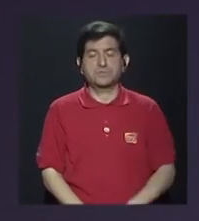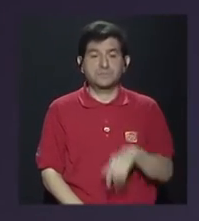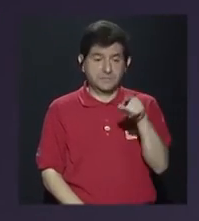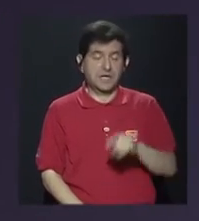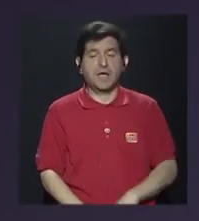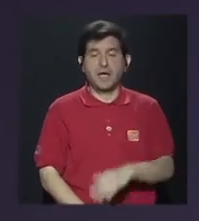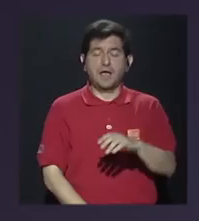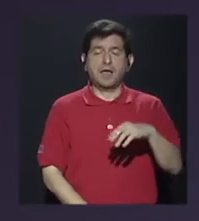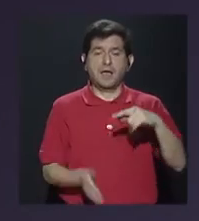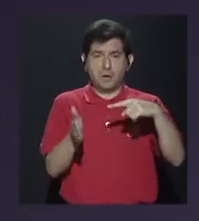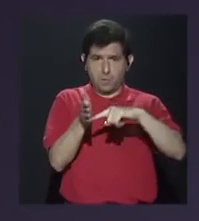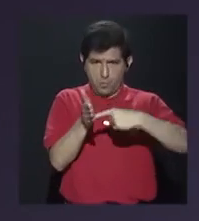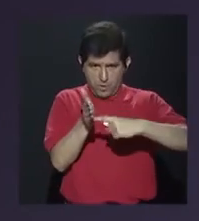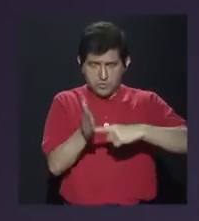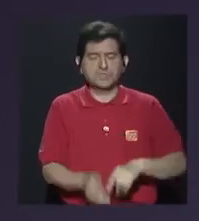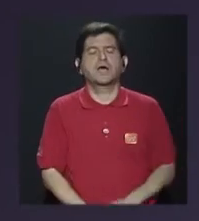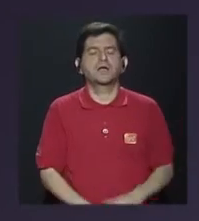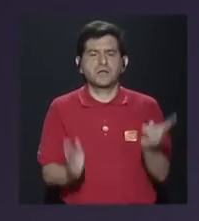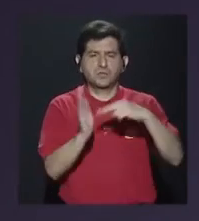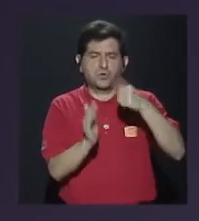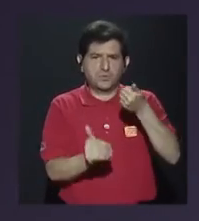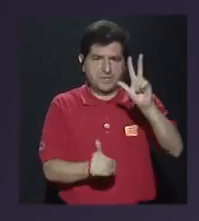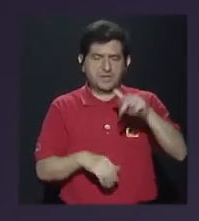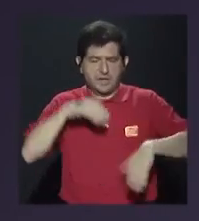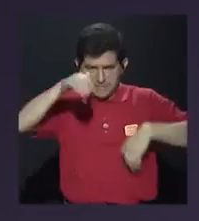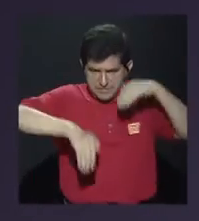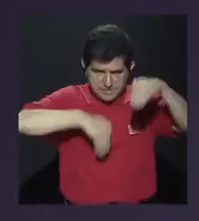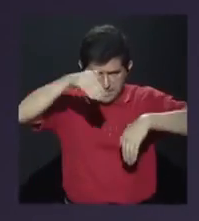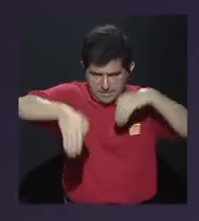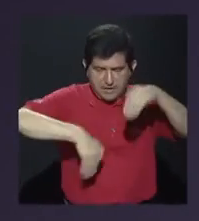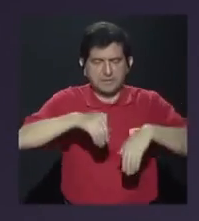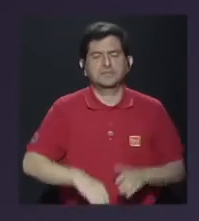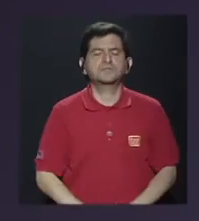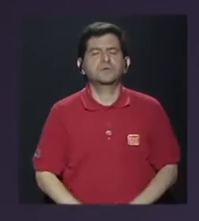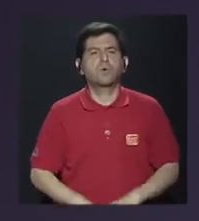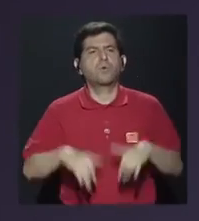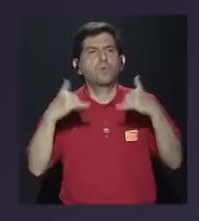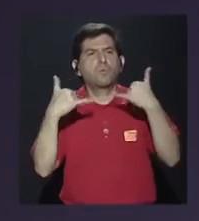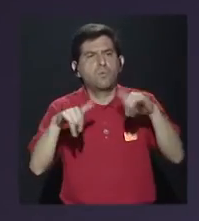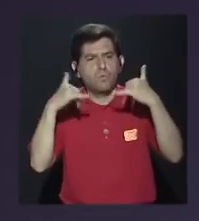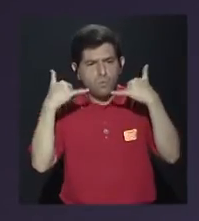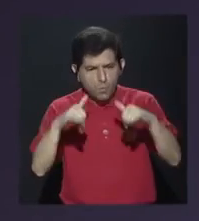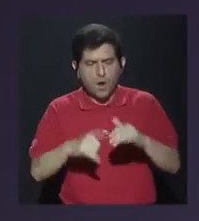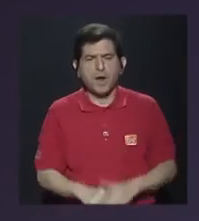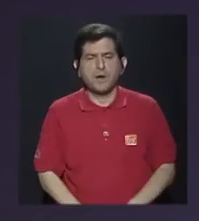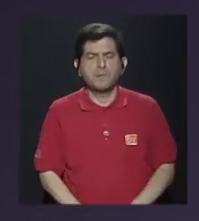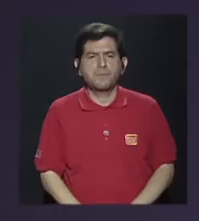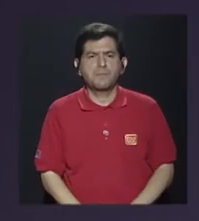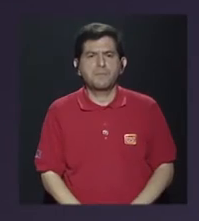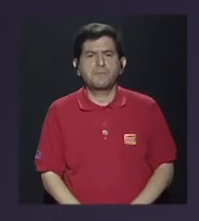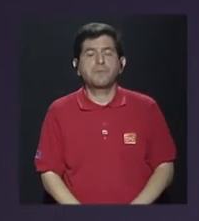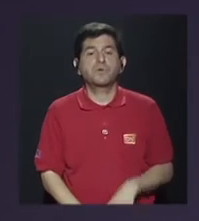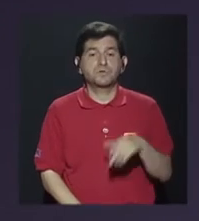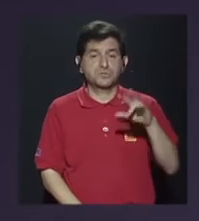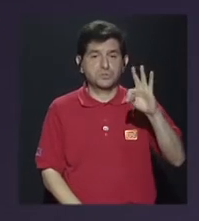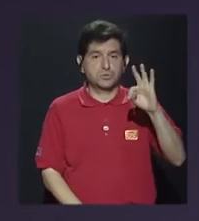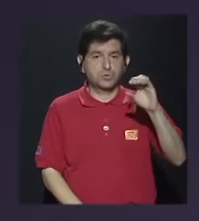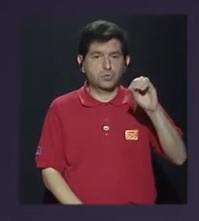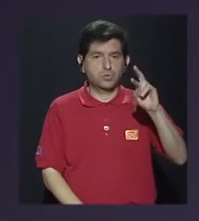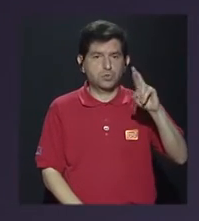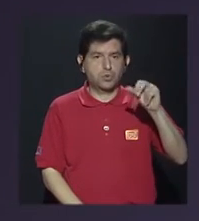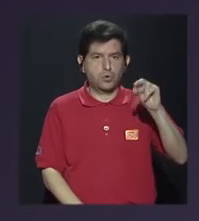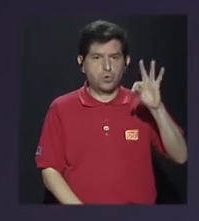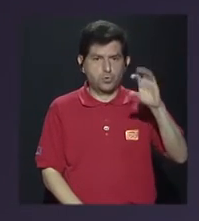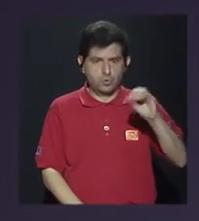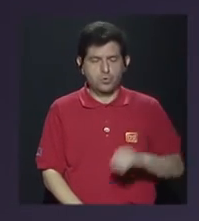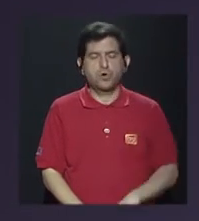con la participación de Cristiane Buchanan en natación, en los Juegos Parapanamericanos de Toronto con Adela